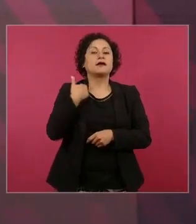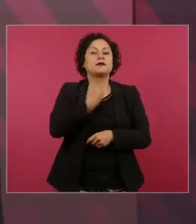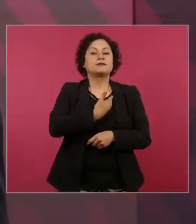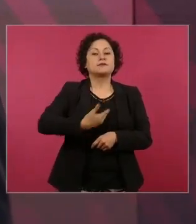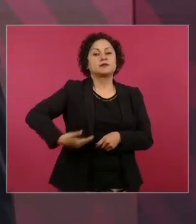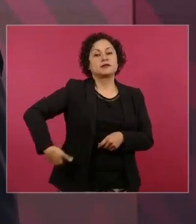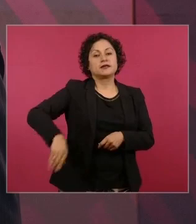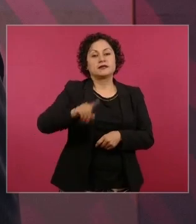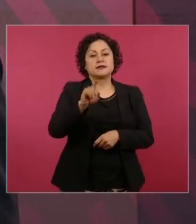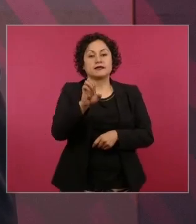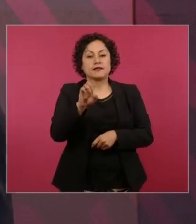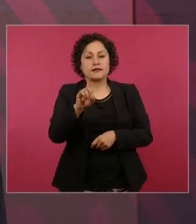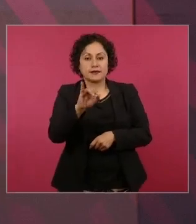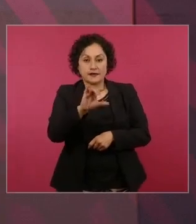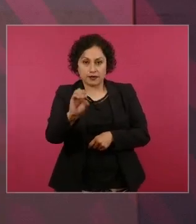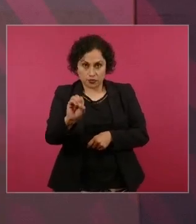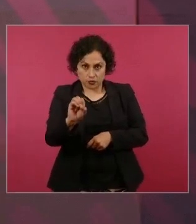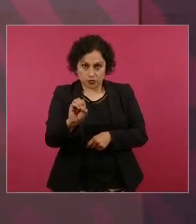para